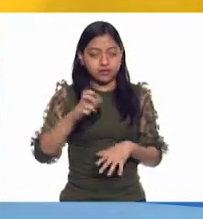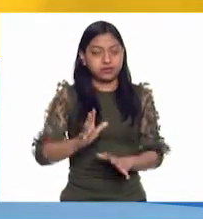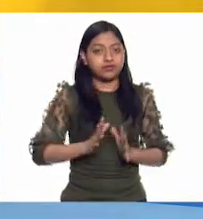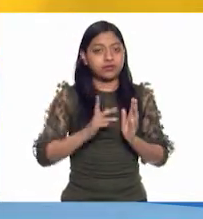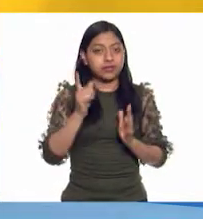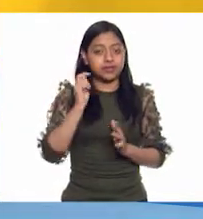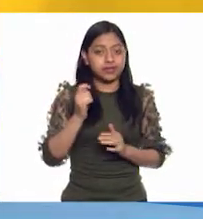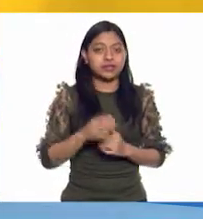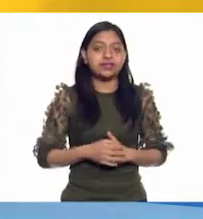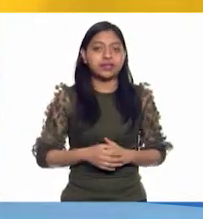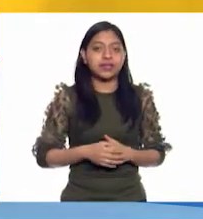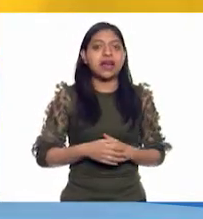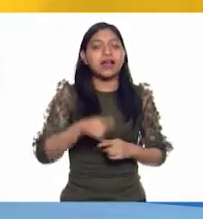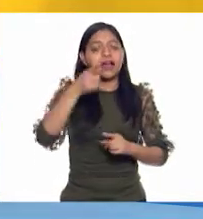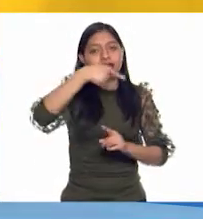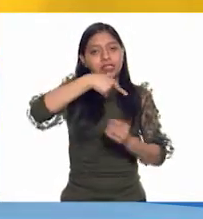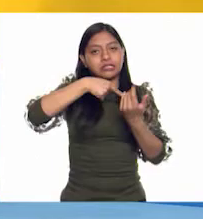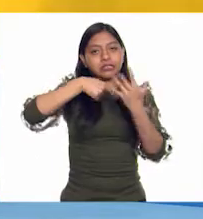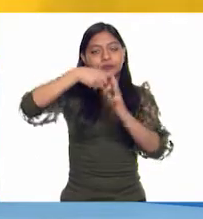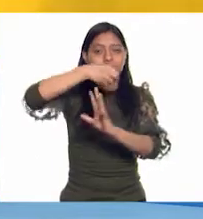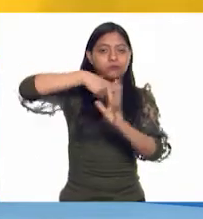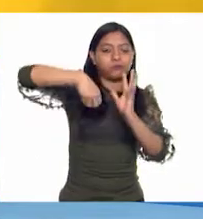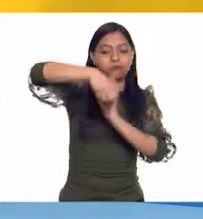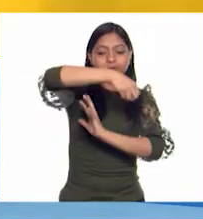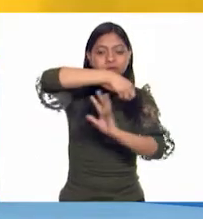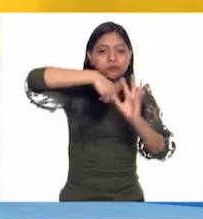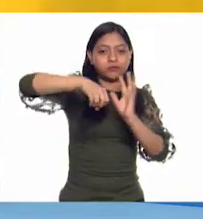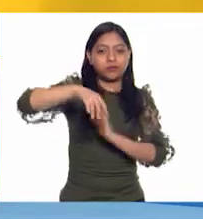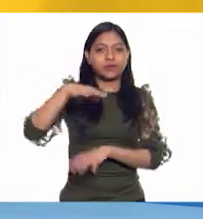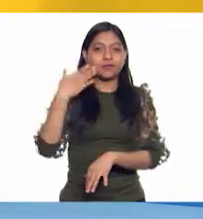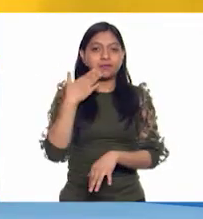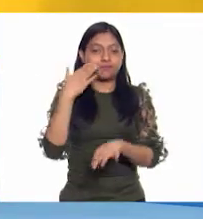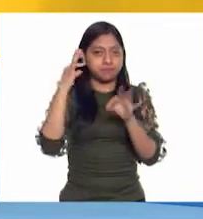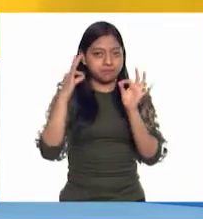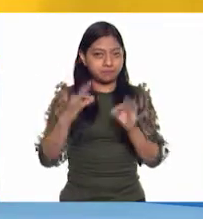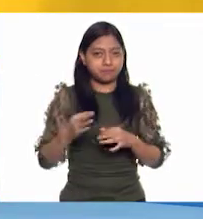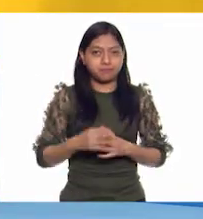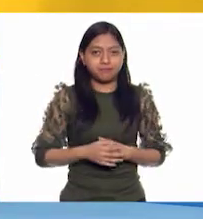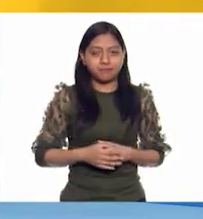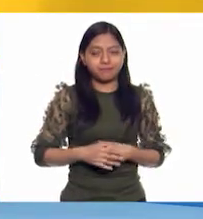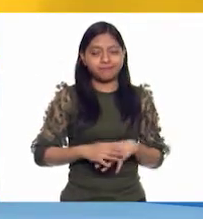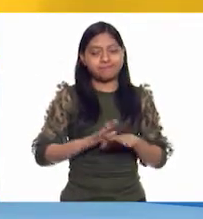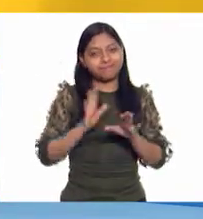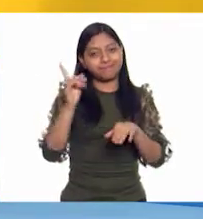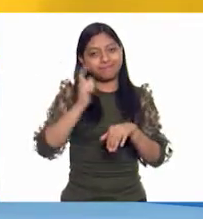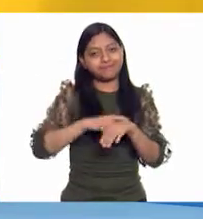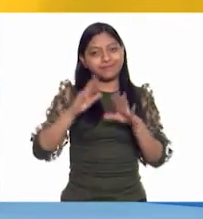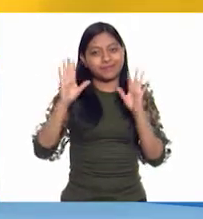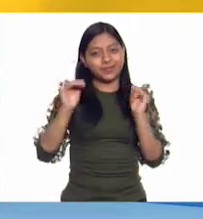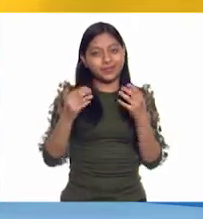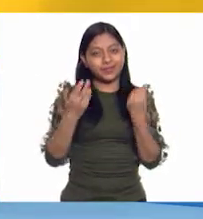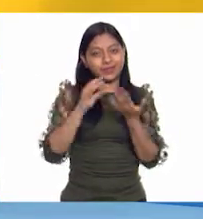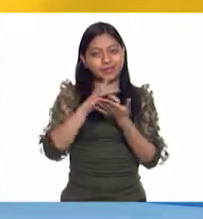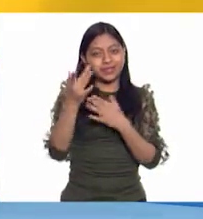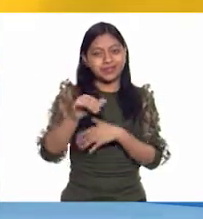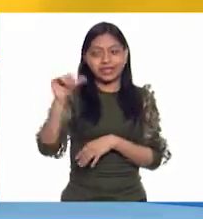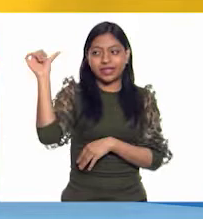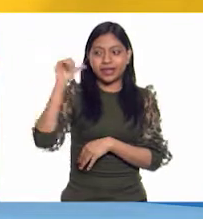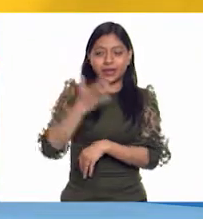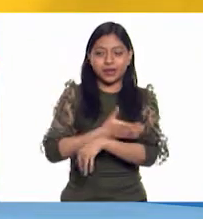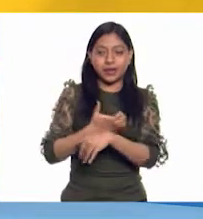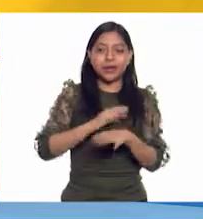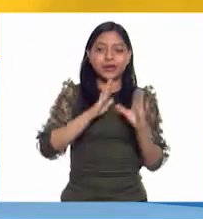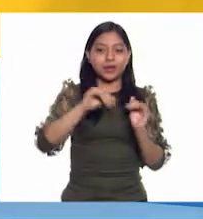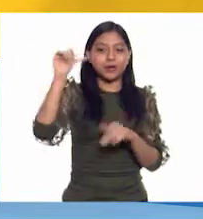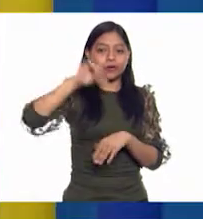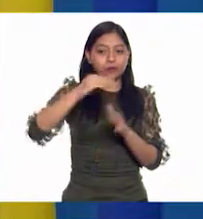resultado de los movimientos de los cuerpos celestes. Y ahora sí, maestro, llegó el momento de despedirnos. Muchas gracias por estar aquí con nosotros